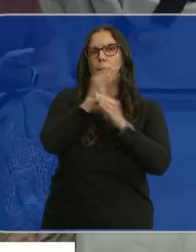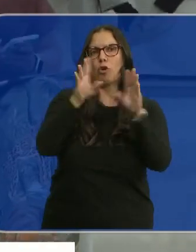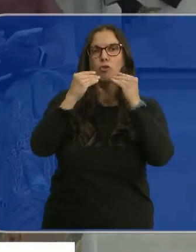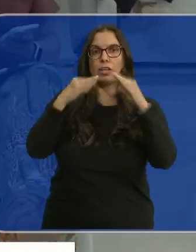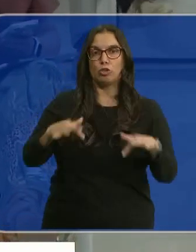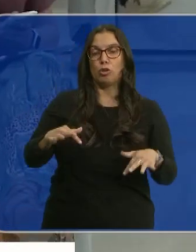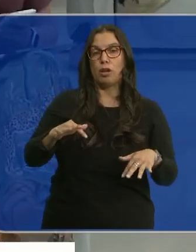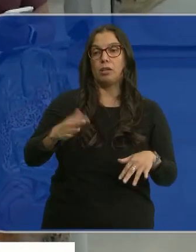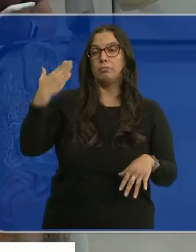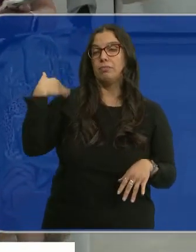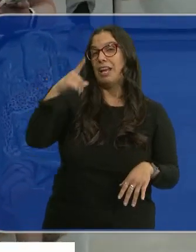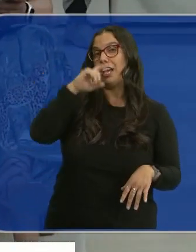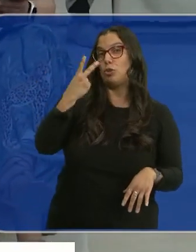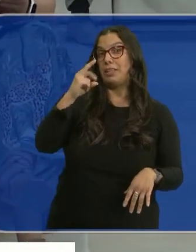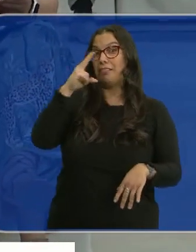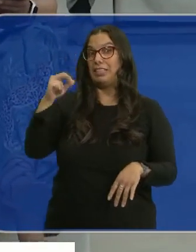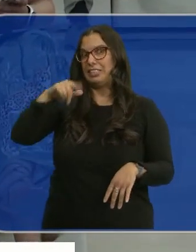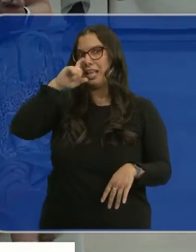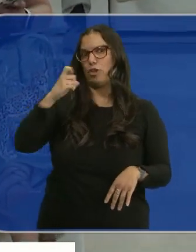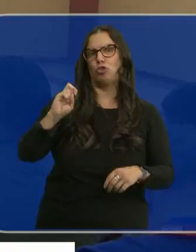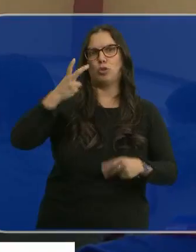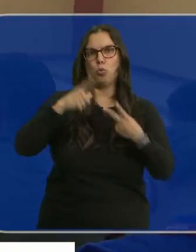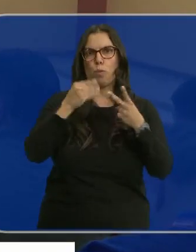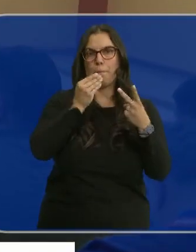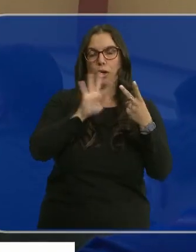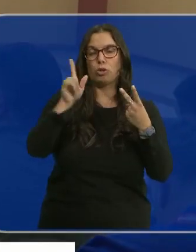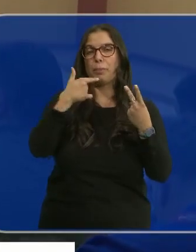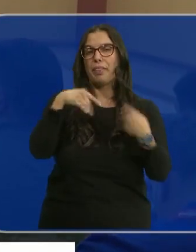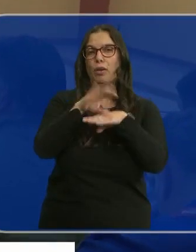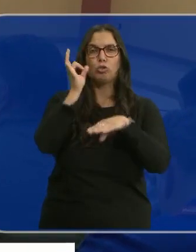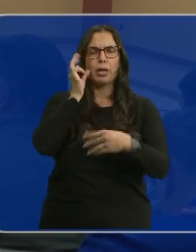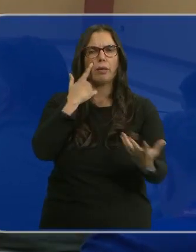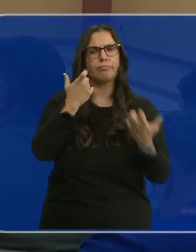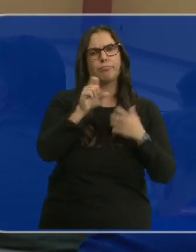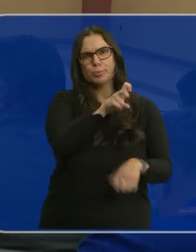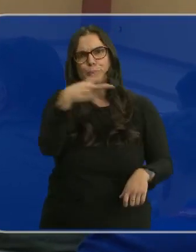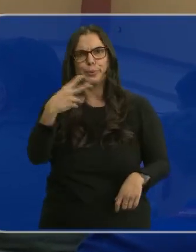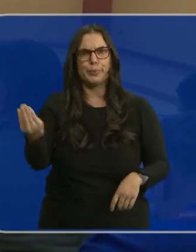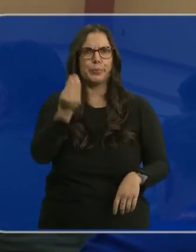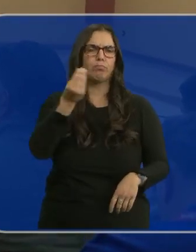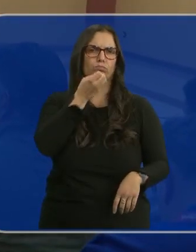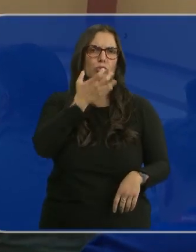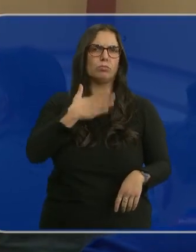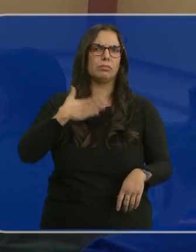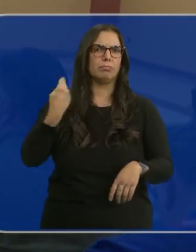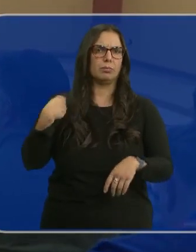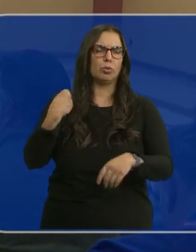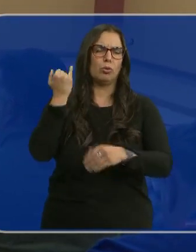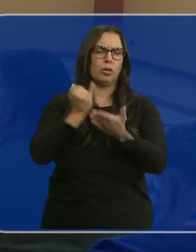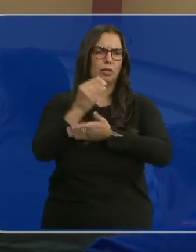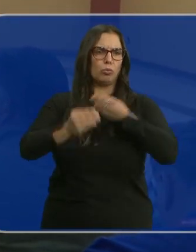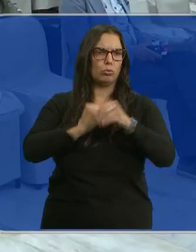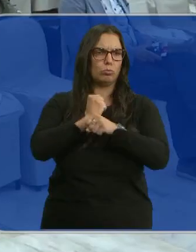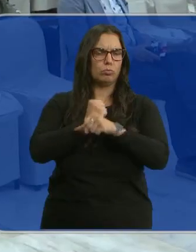por detrás del obtenido en 2020. Ha destacado además la consejera el alto rendimiento conseguido por los agricultores.